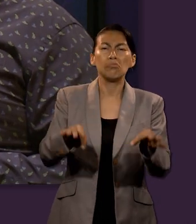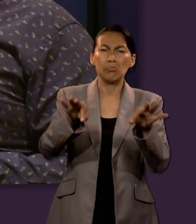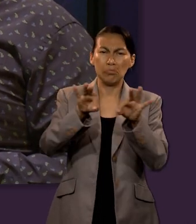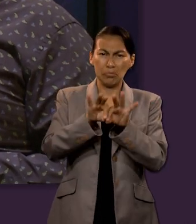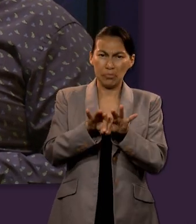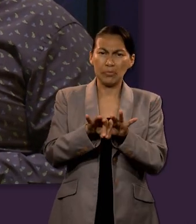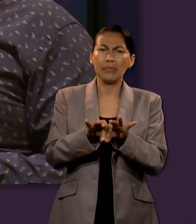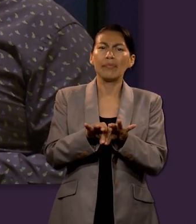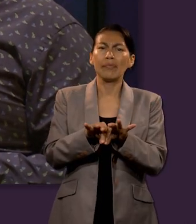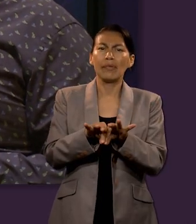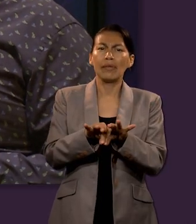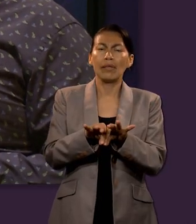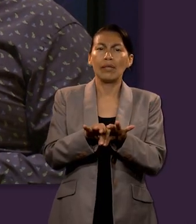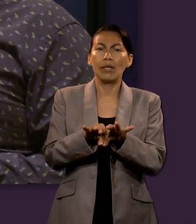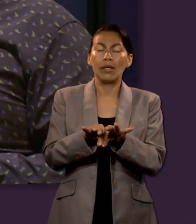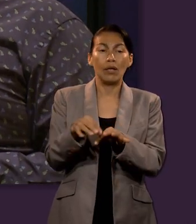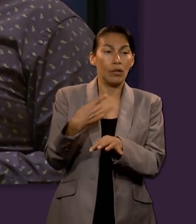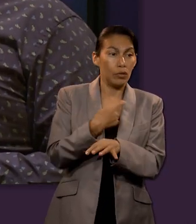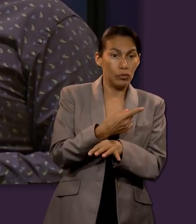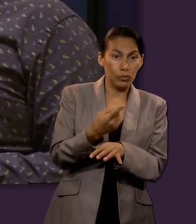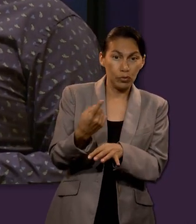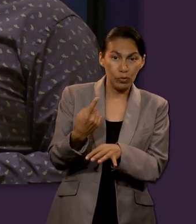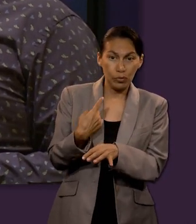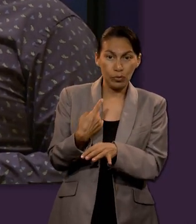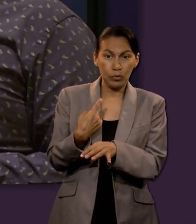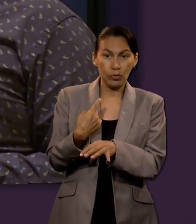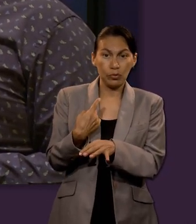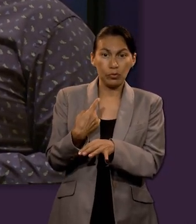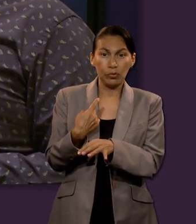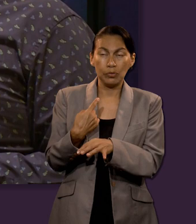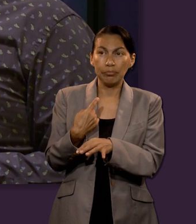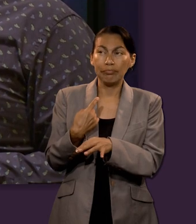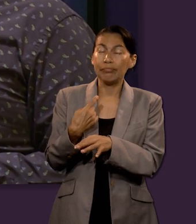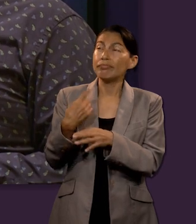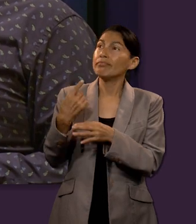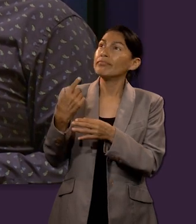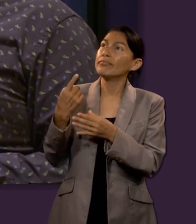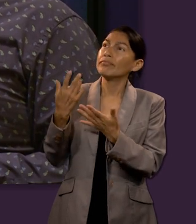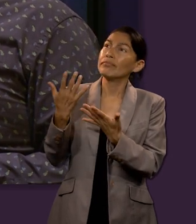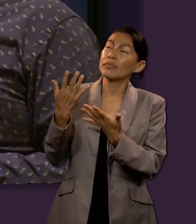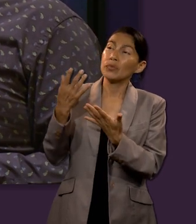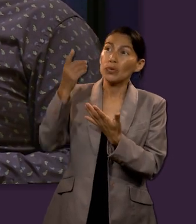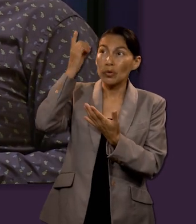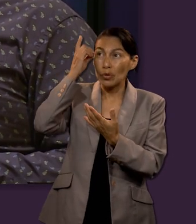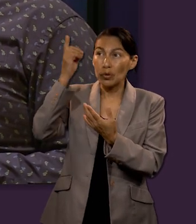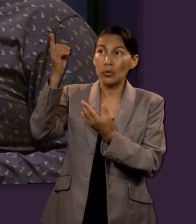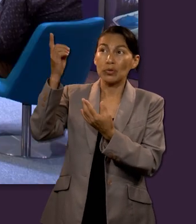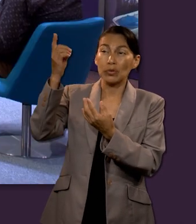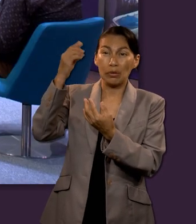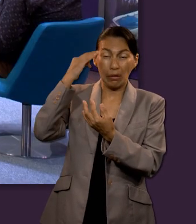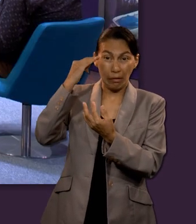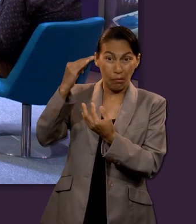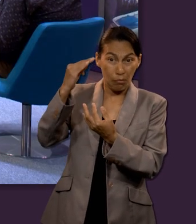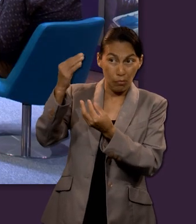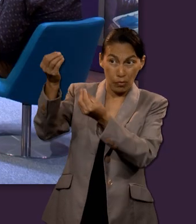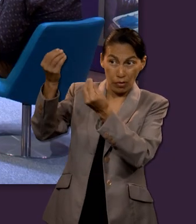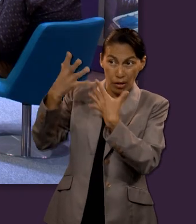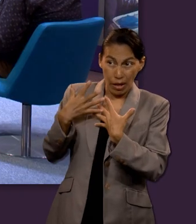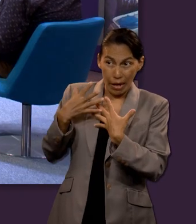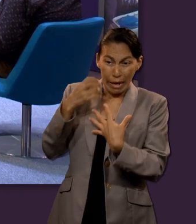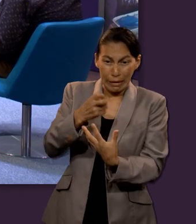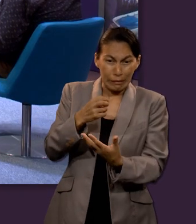tiempo es un recurso valioso no y que como como beneficiarios de ese regalo que dios nos da al poder